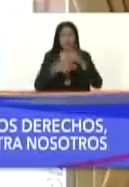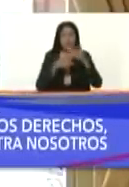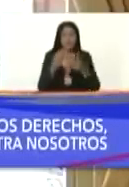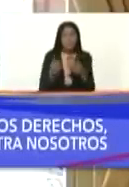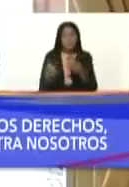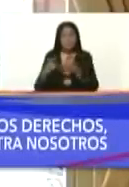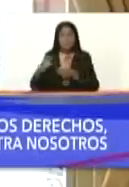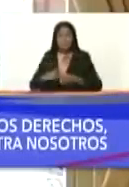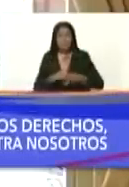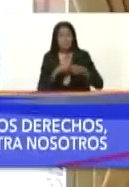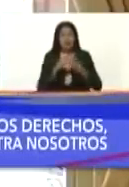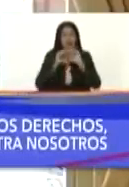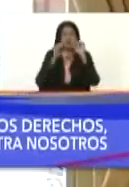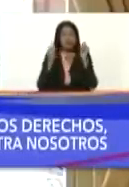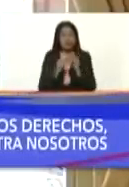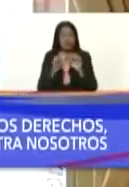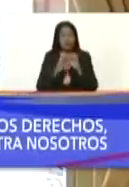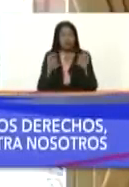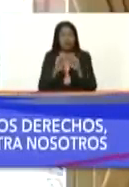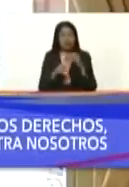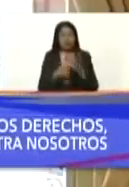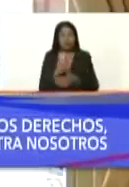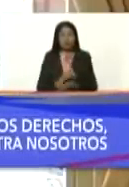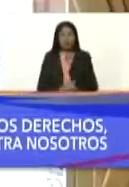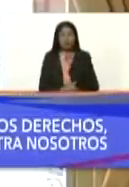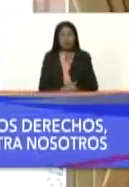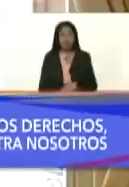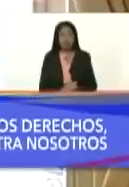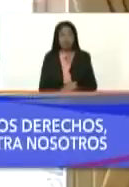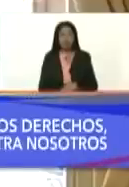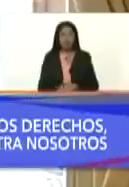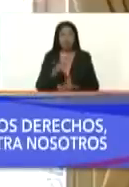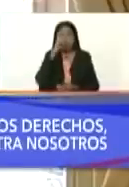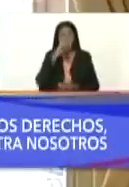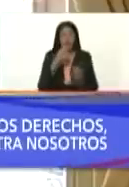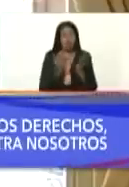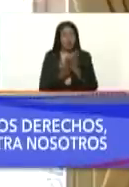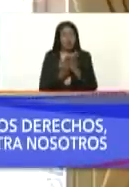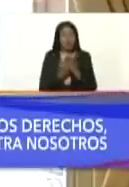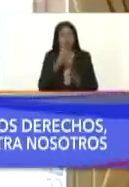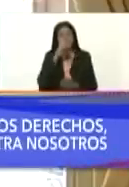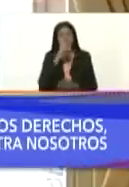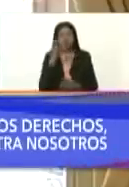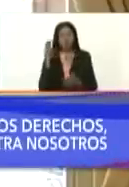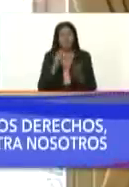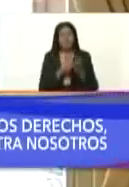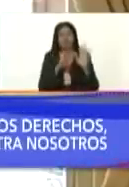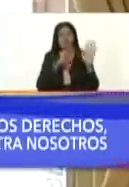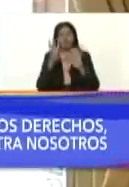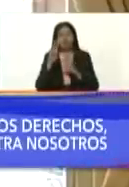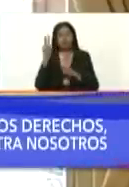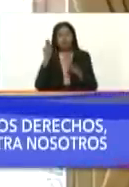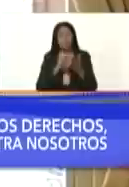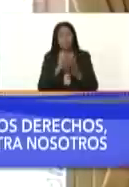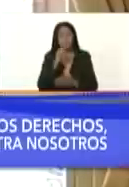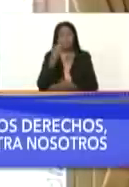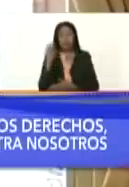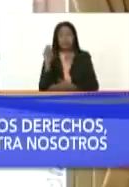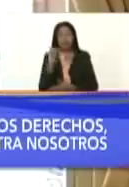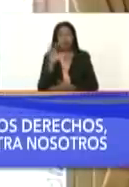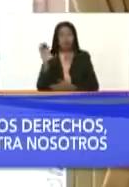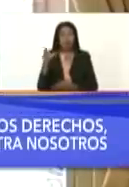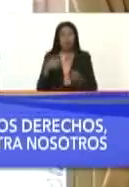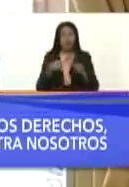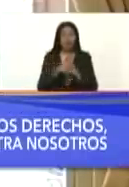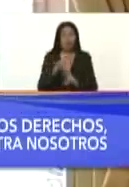instalando todo el sistema educativo del año escolar 2019 2020 de un país